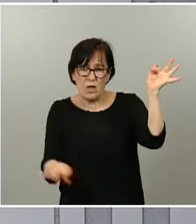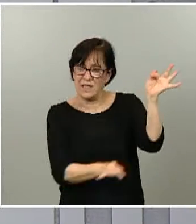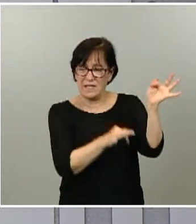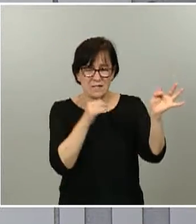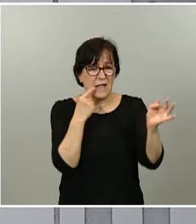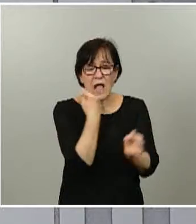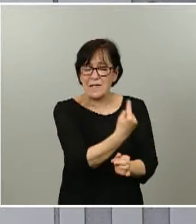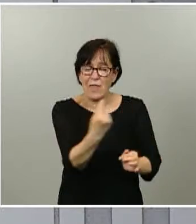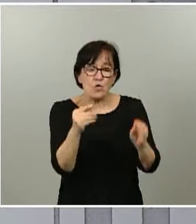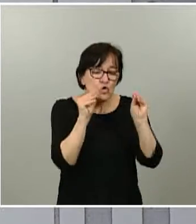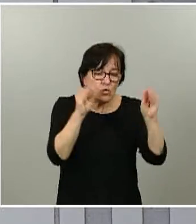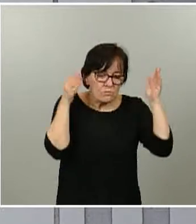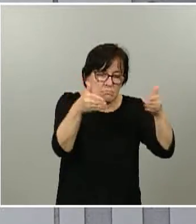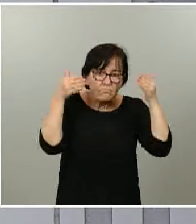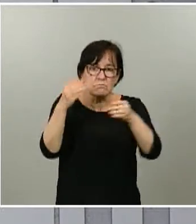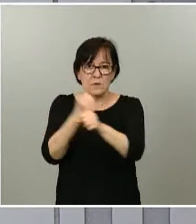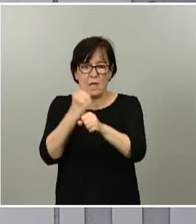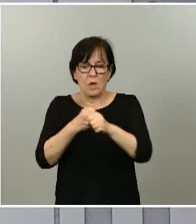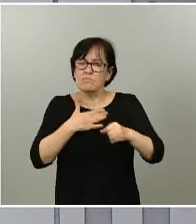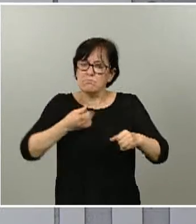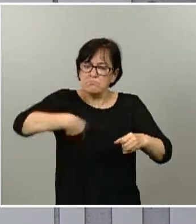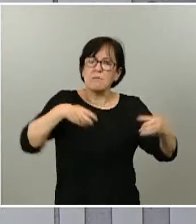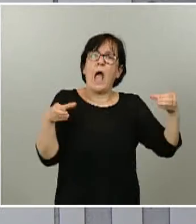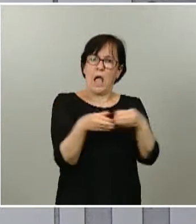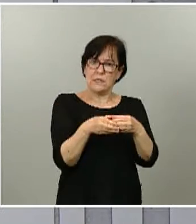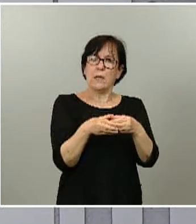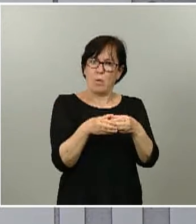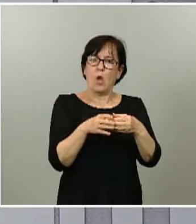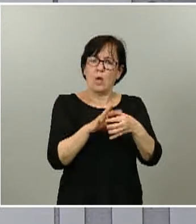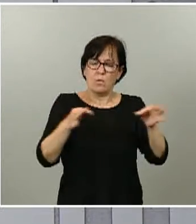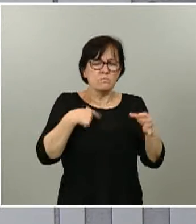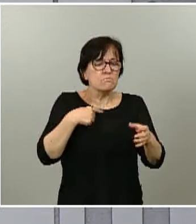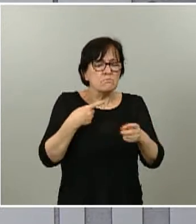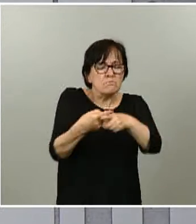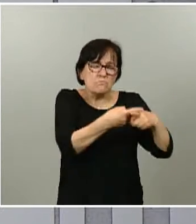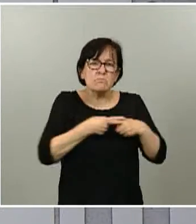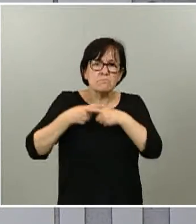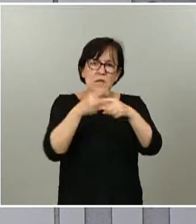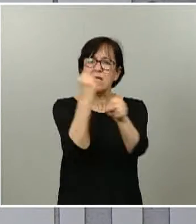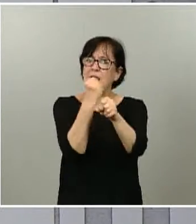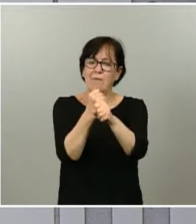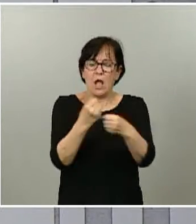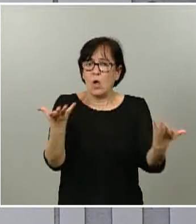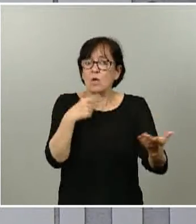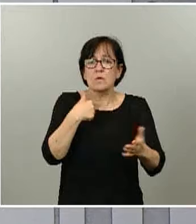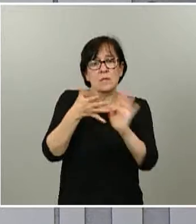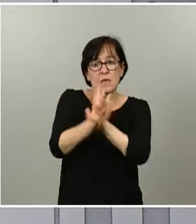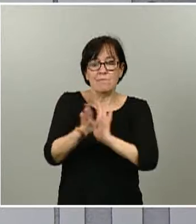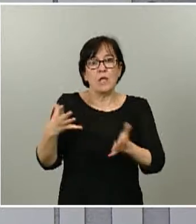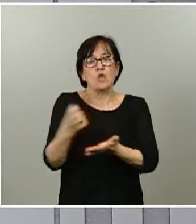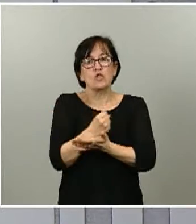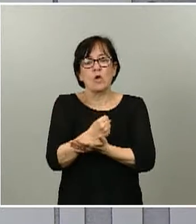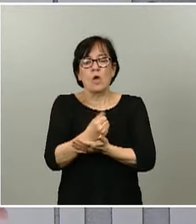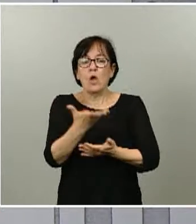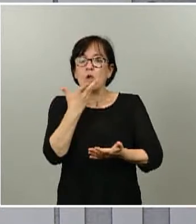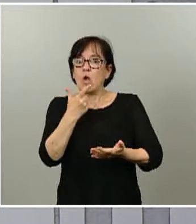tarea, somos un equipo y tenemos distribuidas las tareas. Y esto significa que en esta, como en cualquier otra cuestión, no todos conocemos el trabajo de